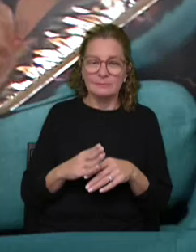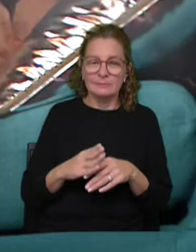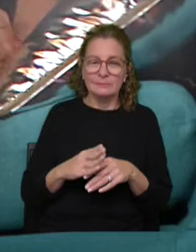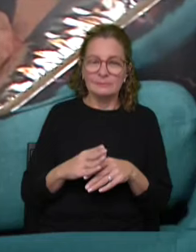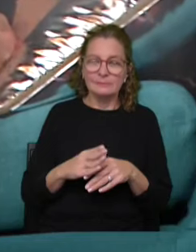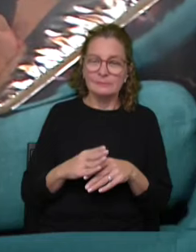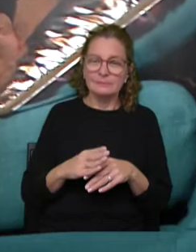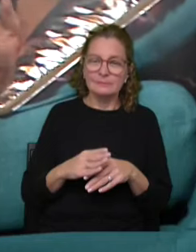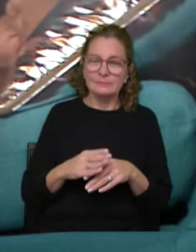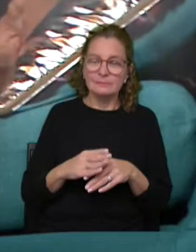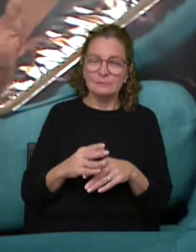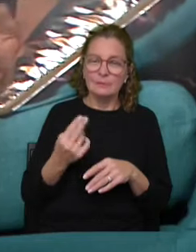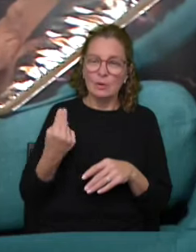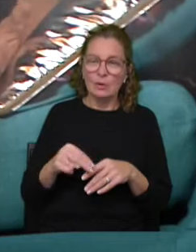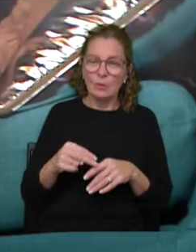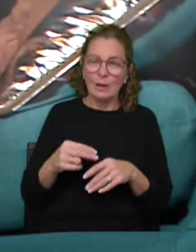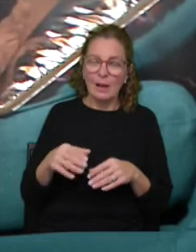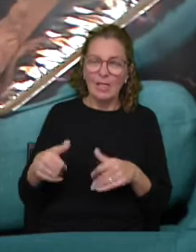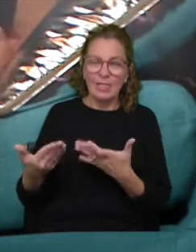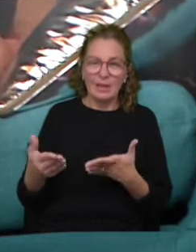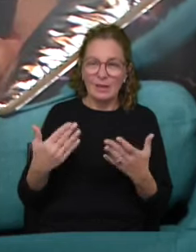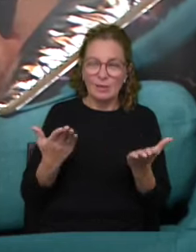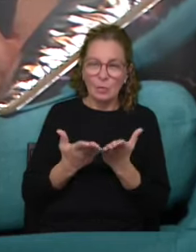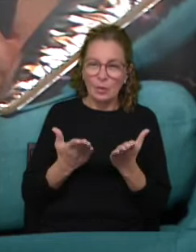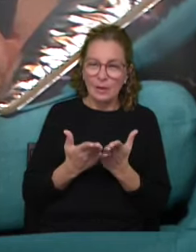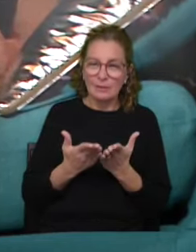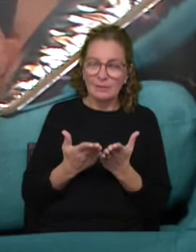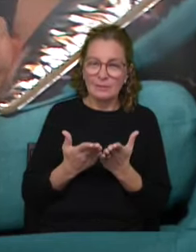Pero nunca dejé de estudiar.